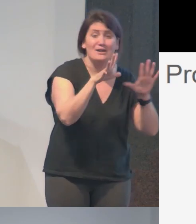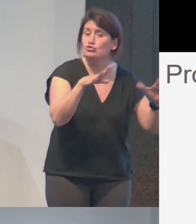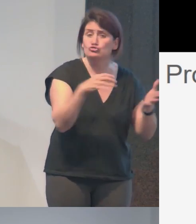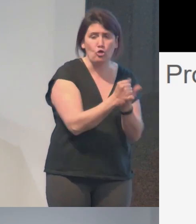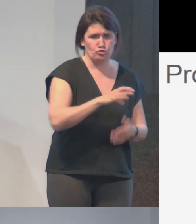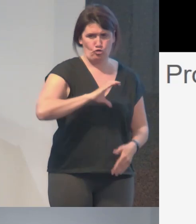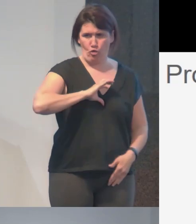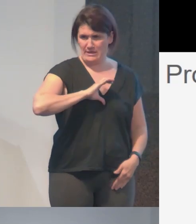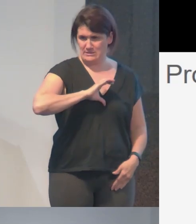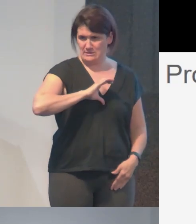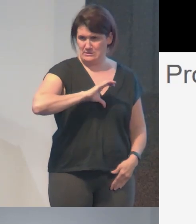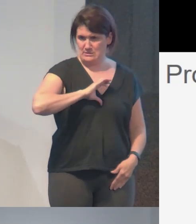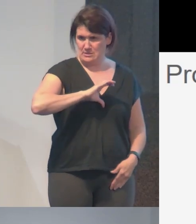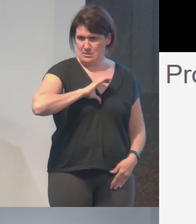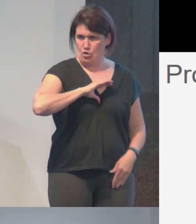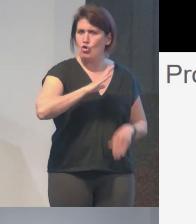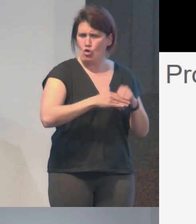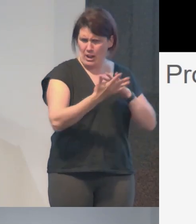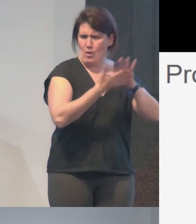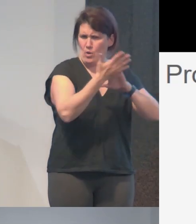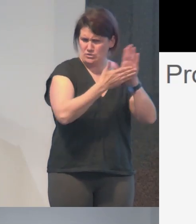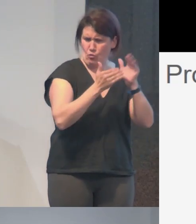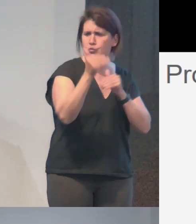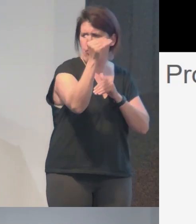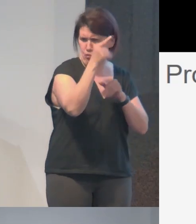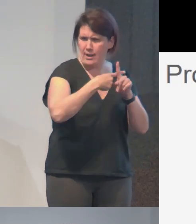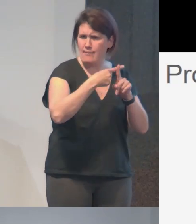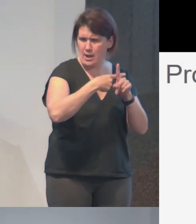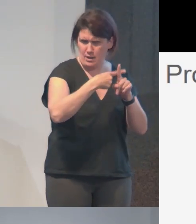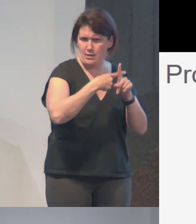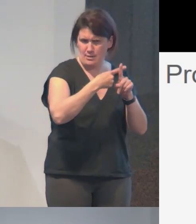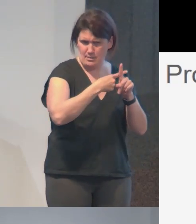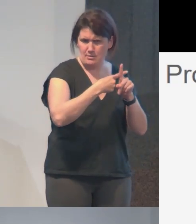codas, y codas con alto nivel de lengua de signos.